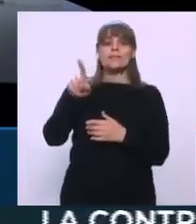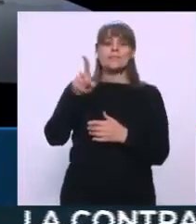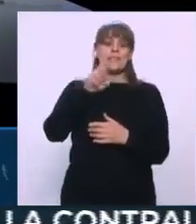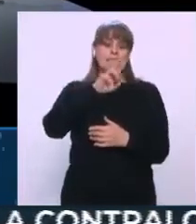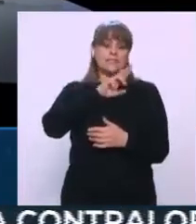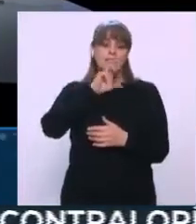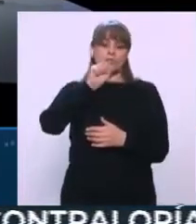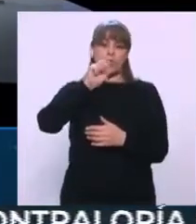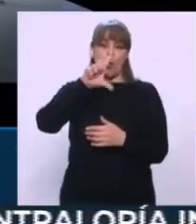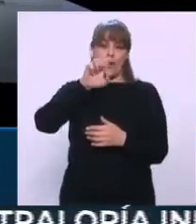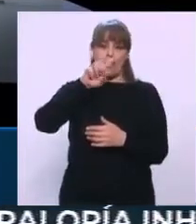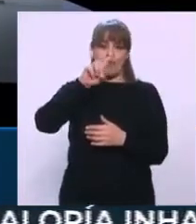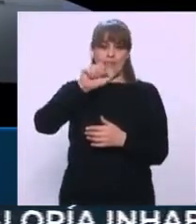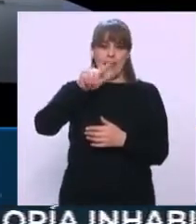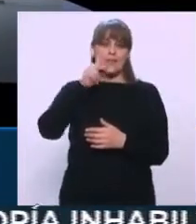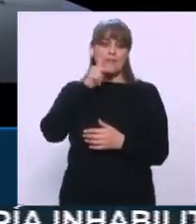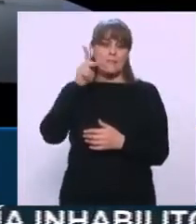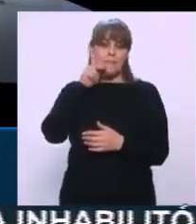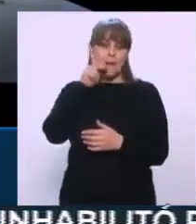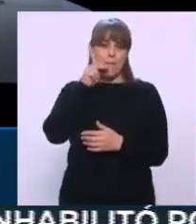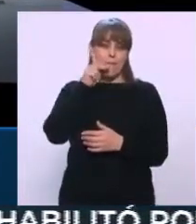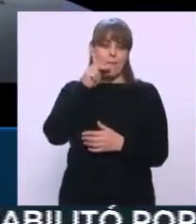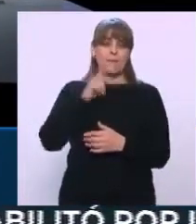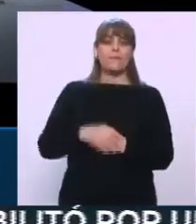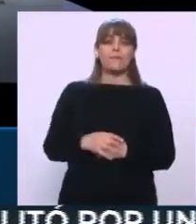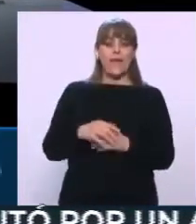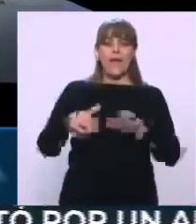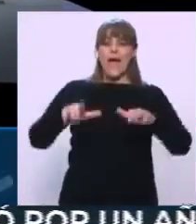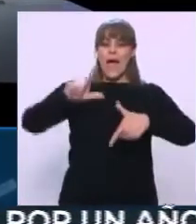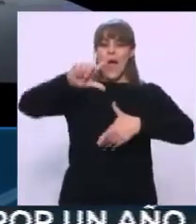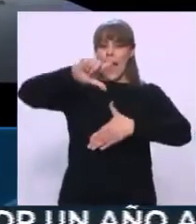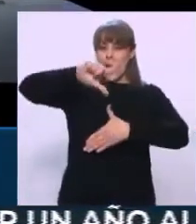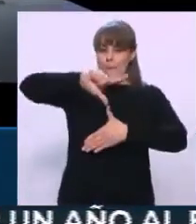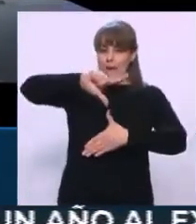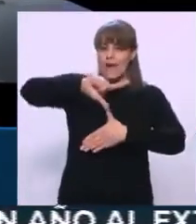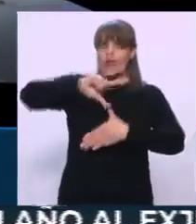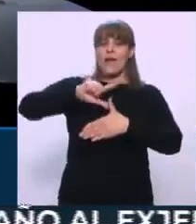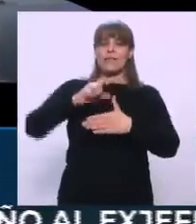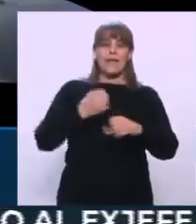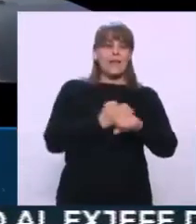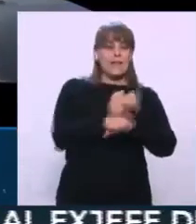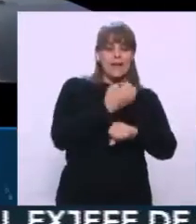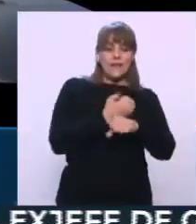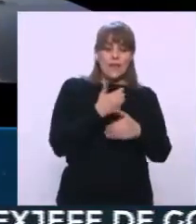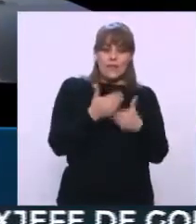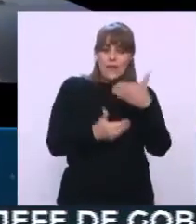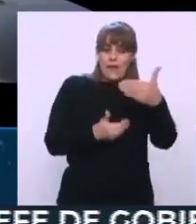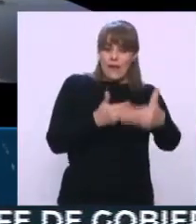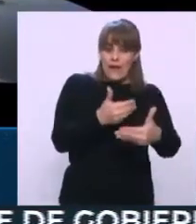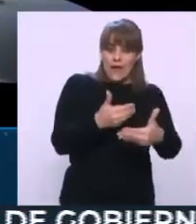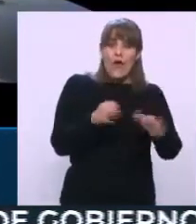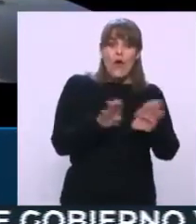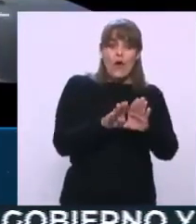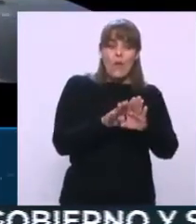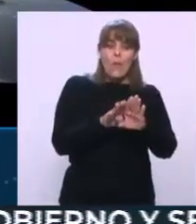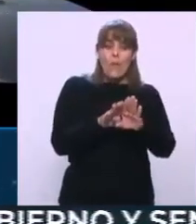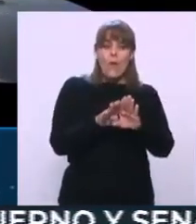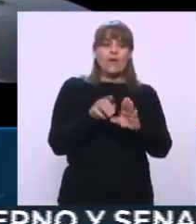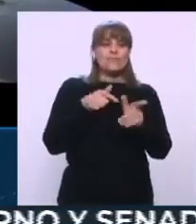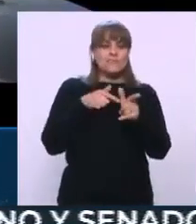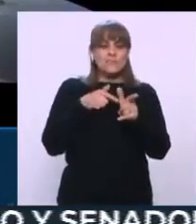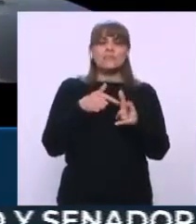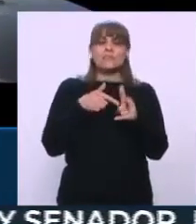Es decir, aquí como América Latina, los sectores progresistas acompañan, fortalecen estas